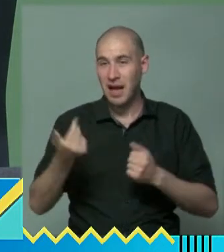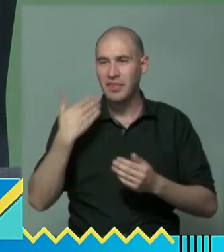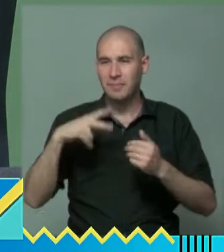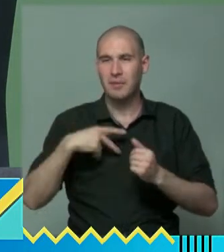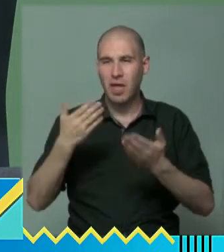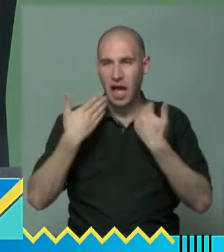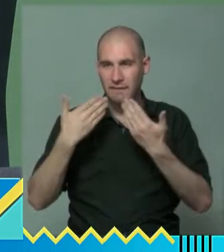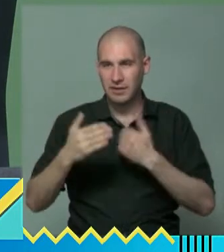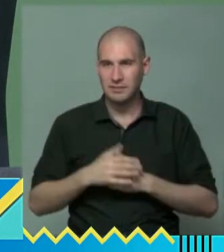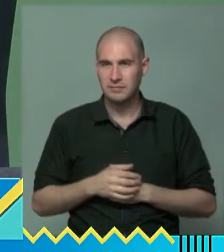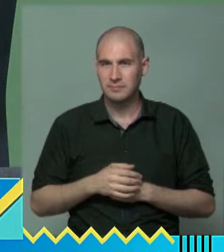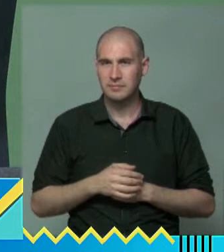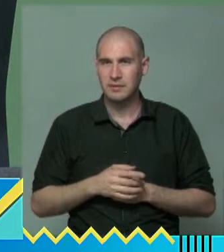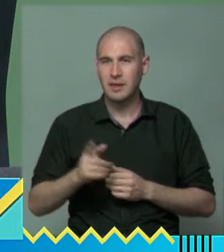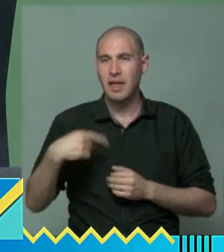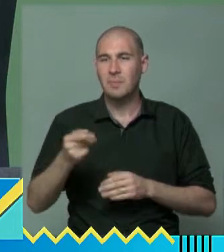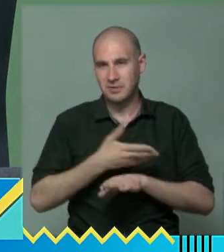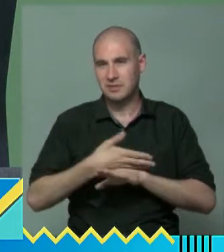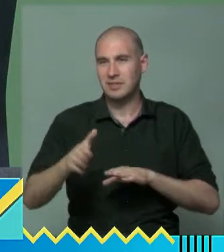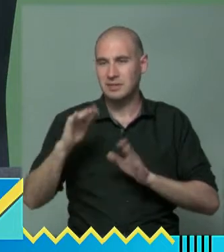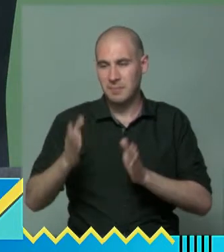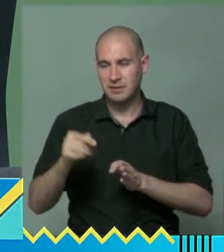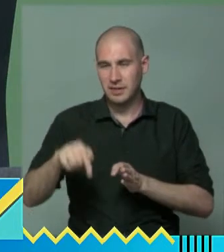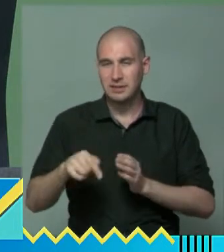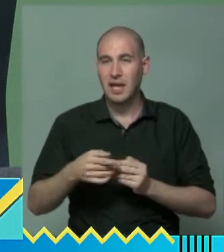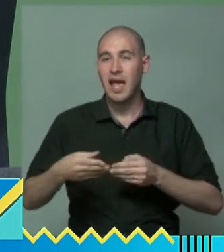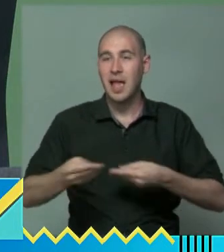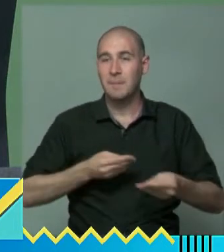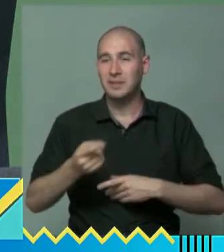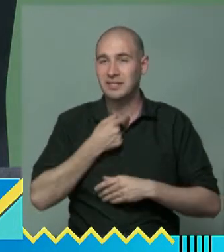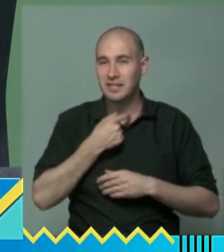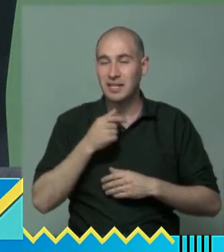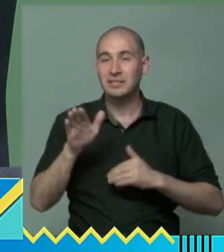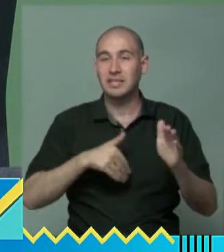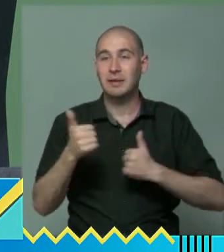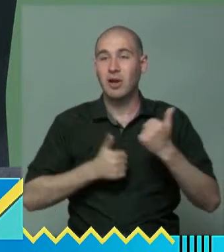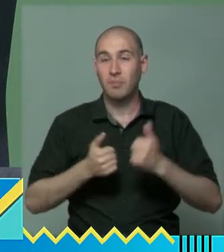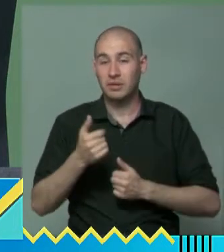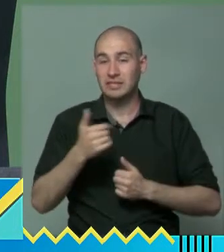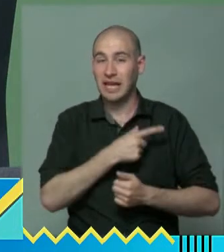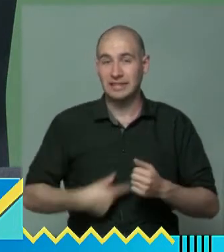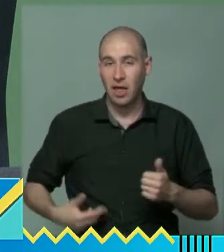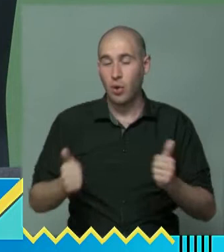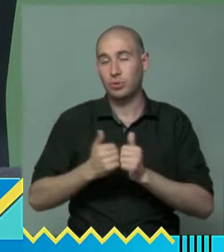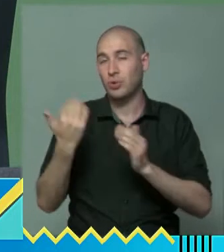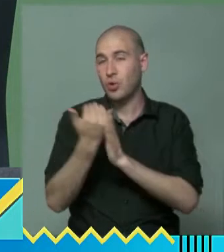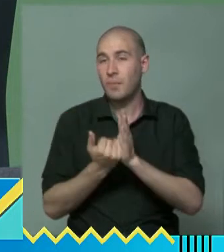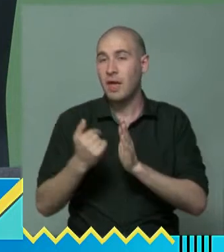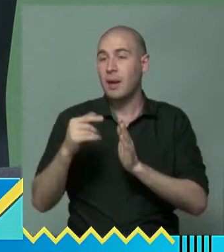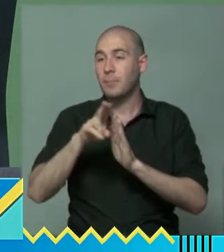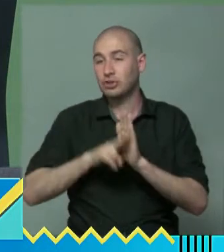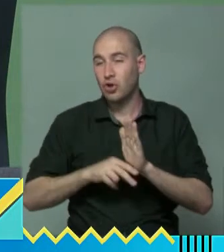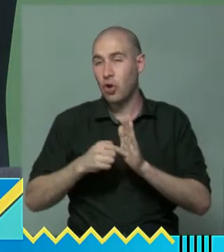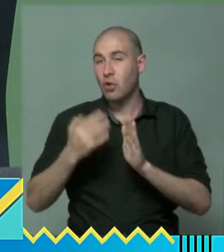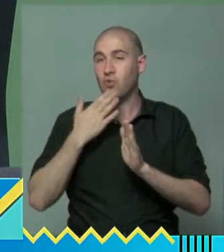fuera de cámara y lo vamos a retomar seguramente en este bloque, las empresas que quieran licitar con el Estado van a tener que cumplir con ciertos